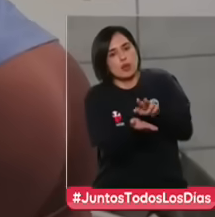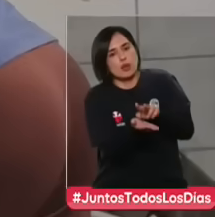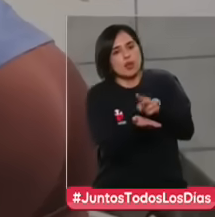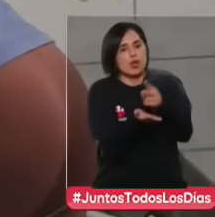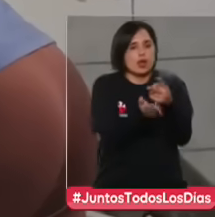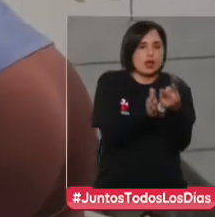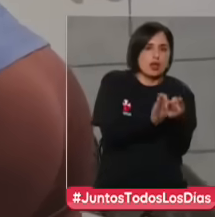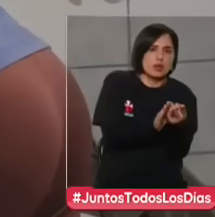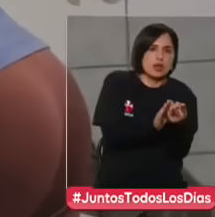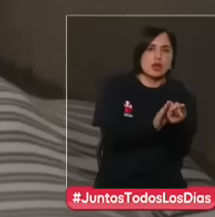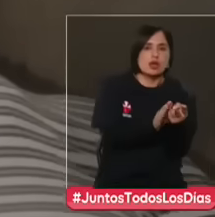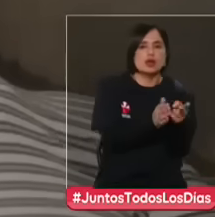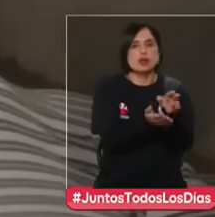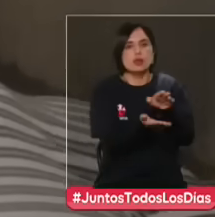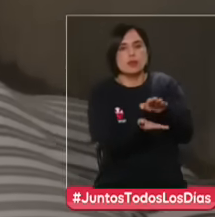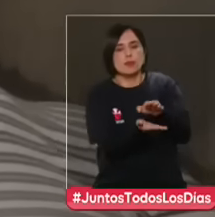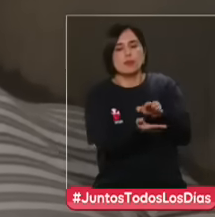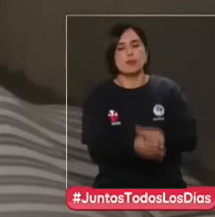que acomodarla.